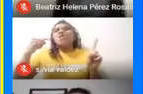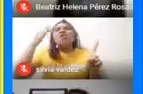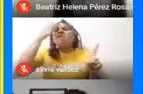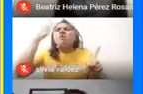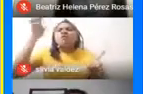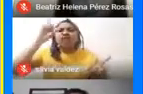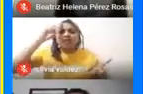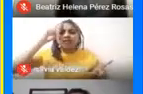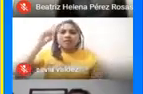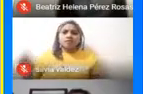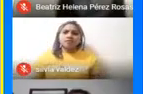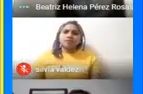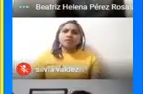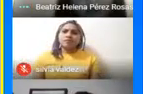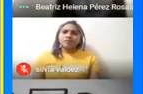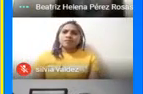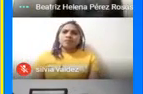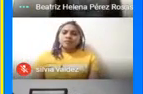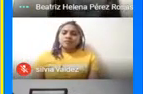razón.